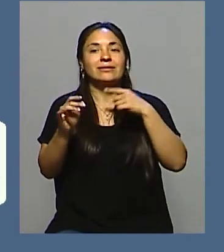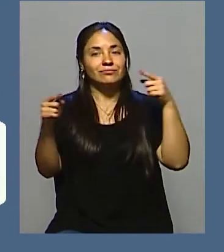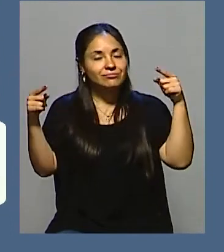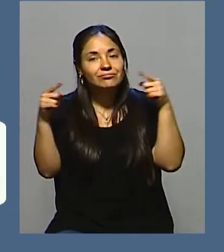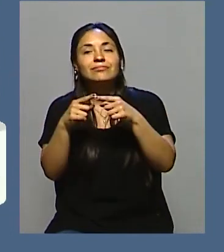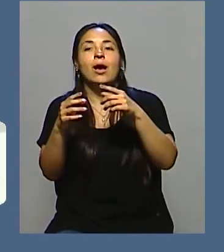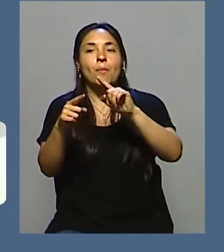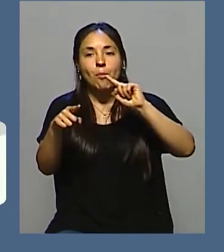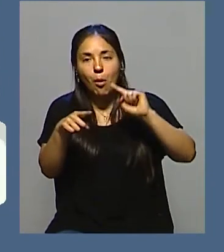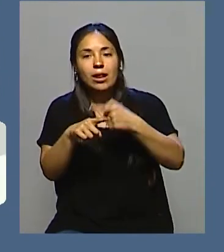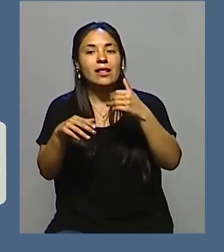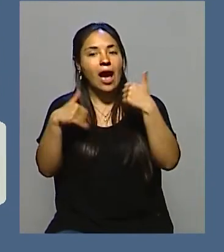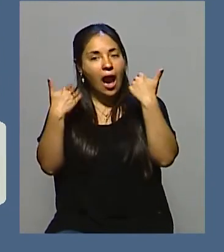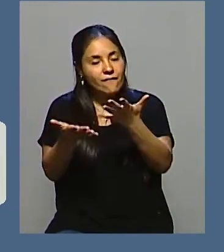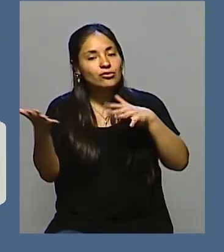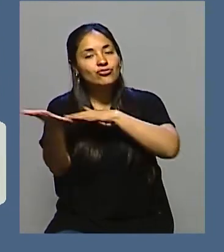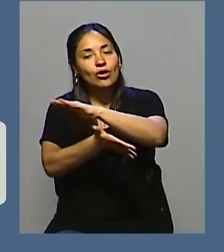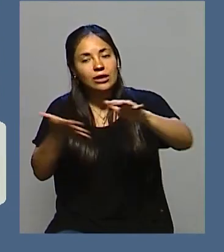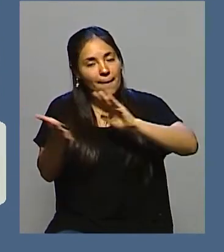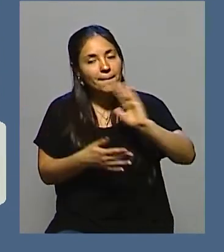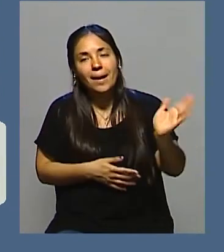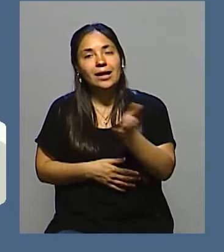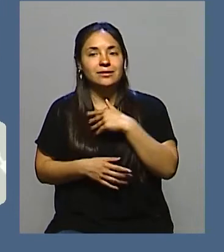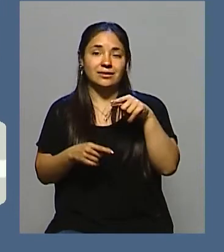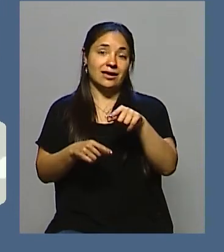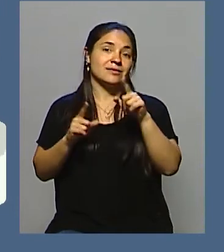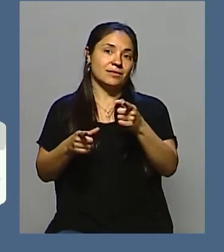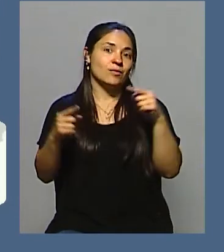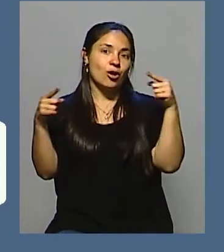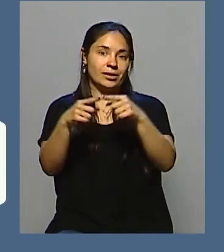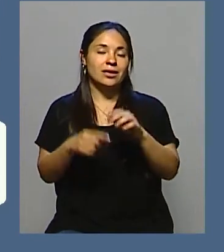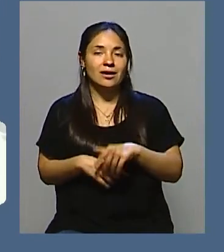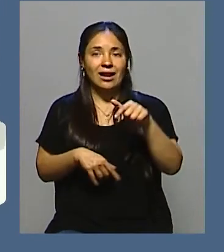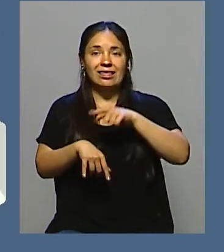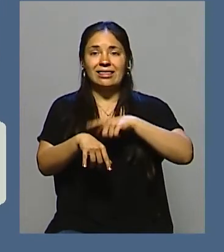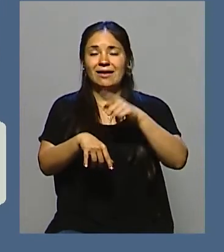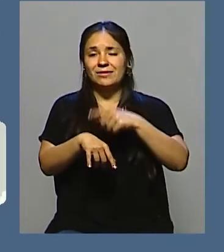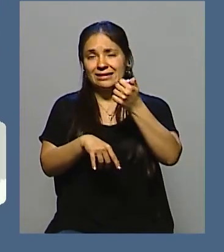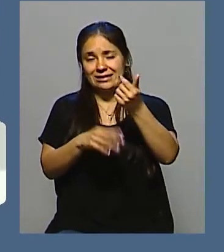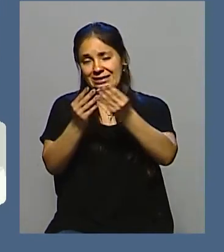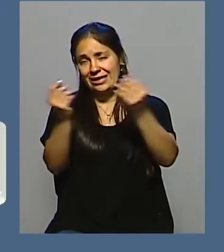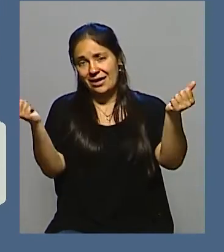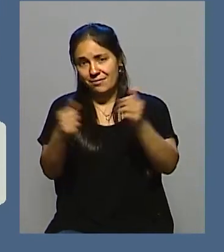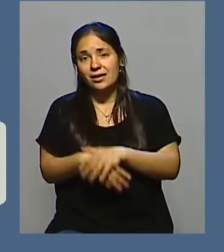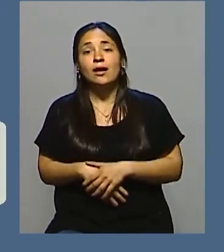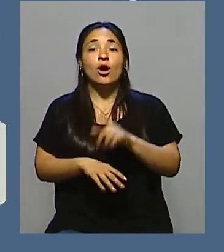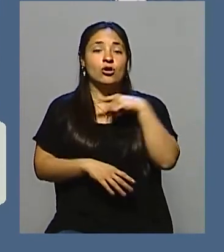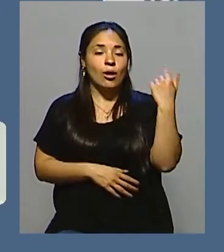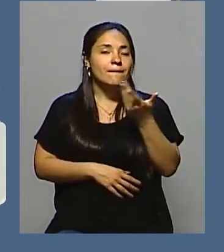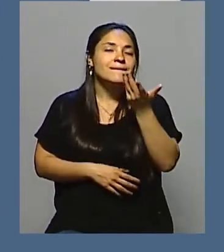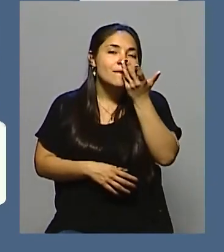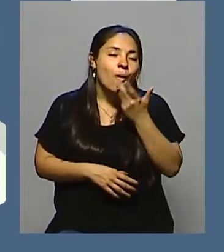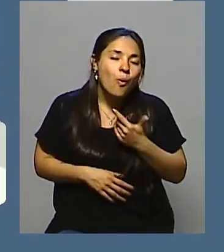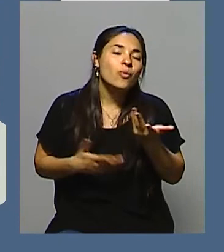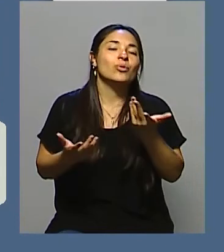común. Claro, que debe ser el objetivo en este caso. Bueno, Guido, no queda tiempo para más. Nosotros hemos tenido realmente un gusto, ha sido